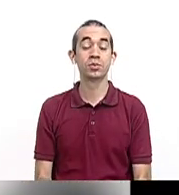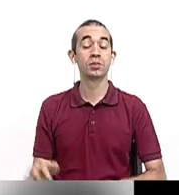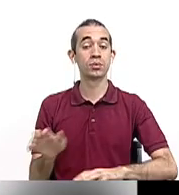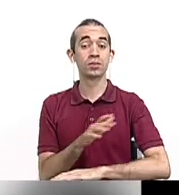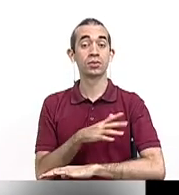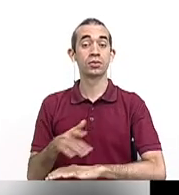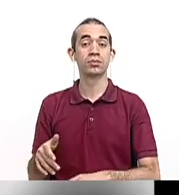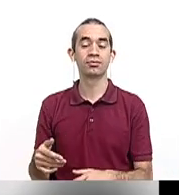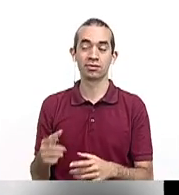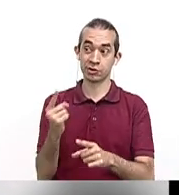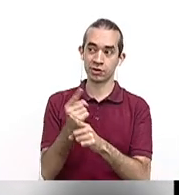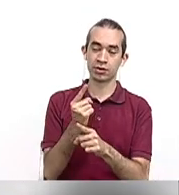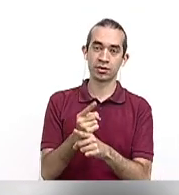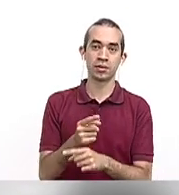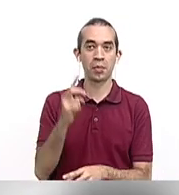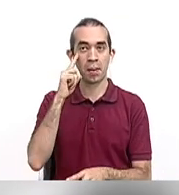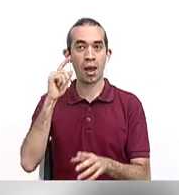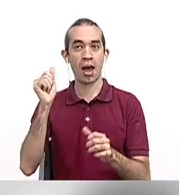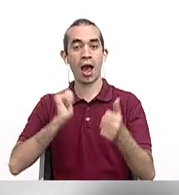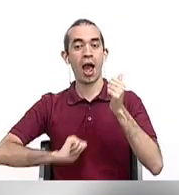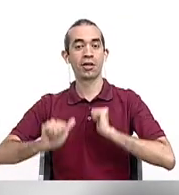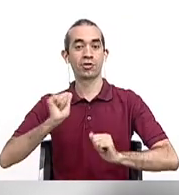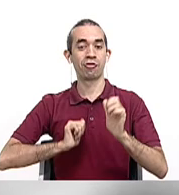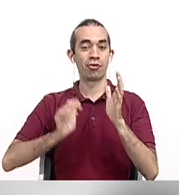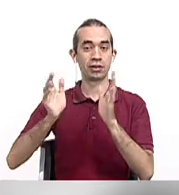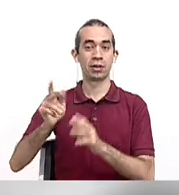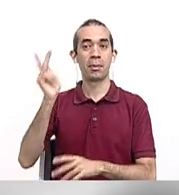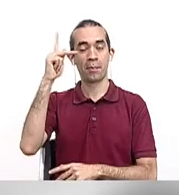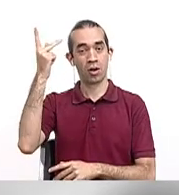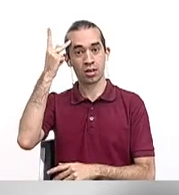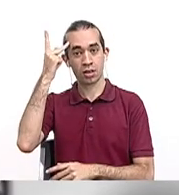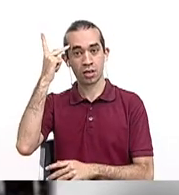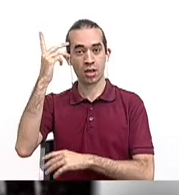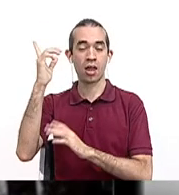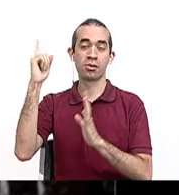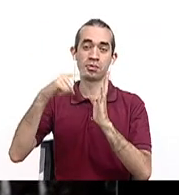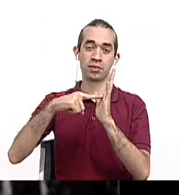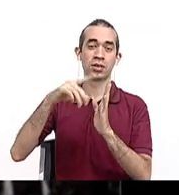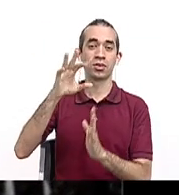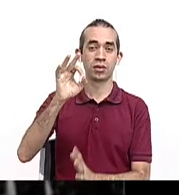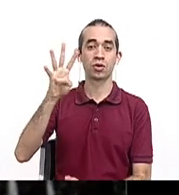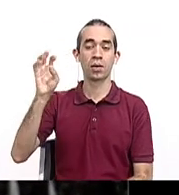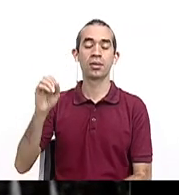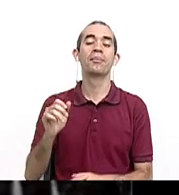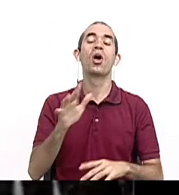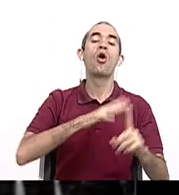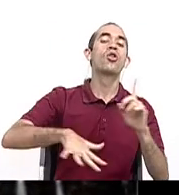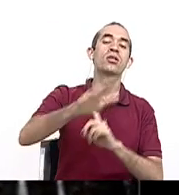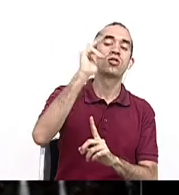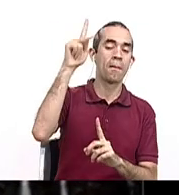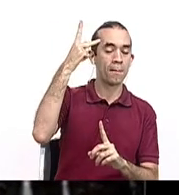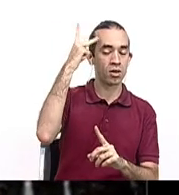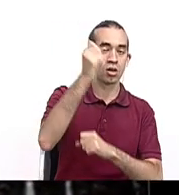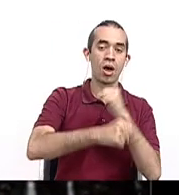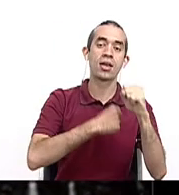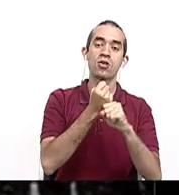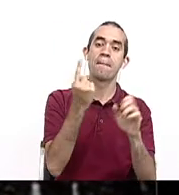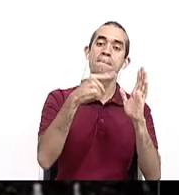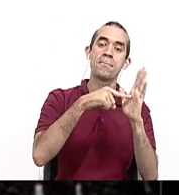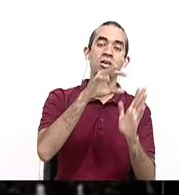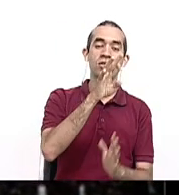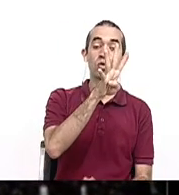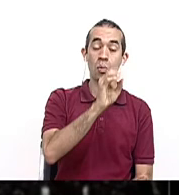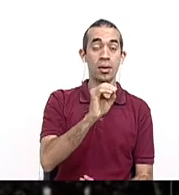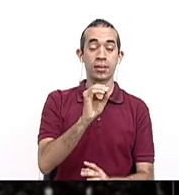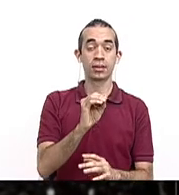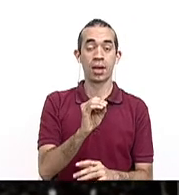correcto los actores políticos durante la delgada texto el orgánico oa la década de los años 40 es innegable